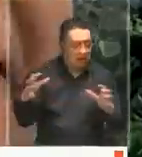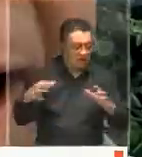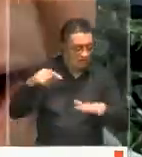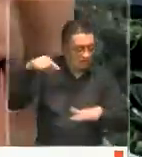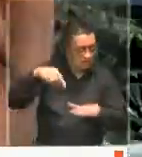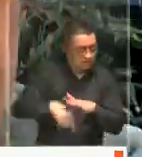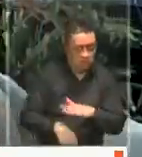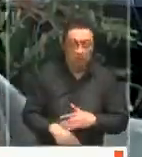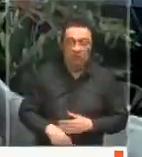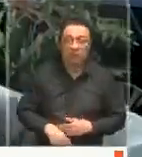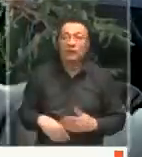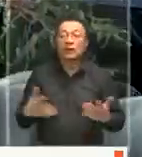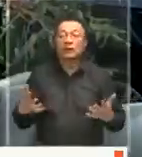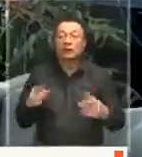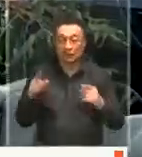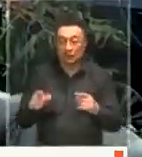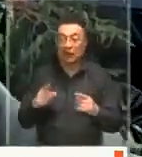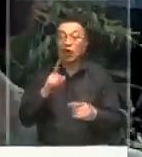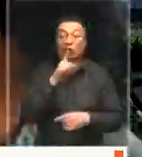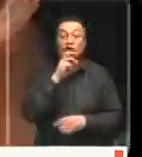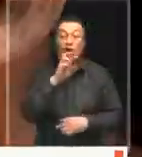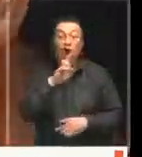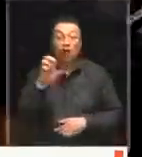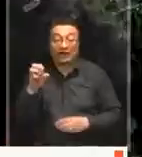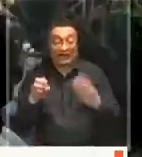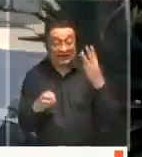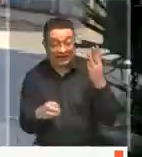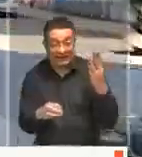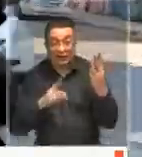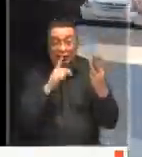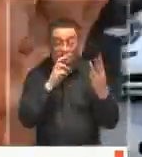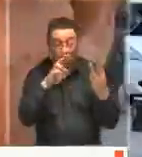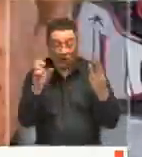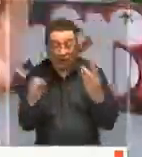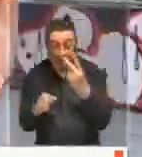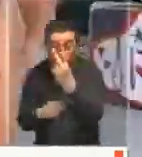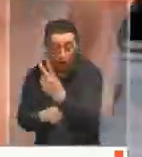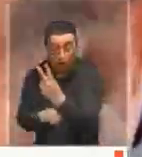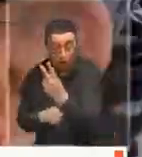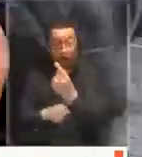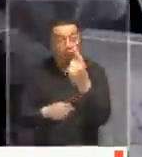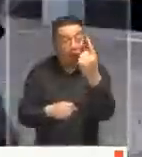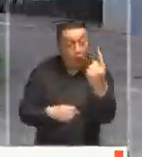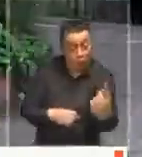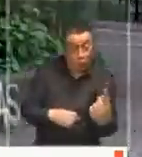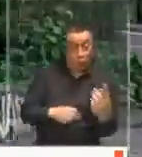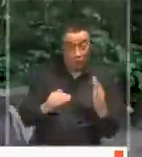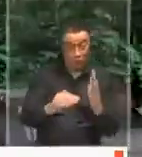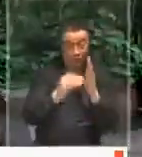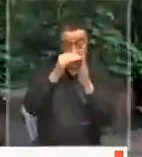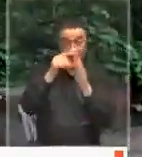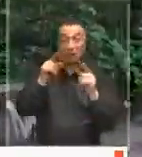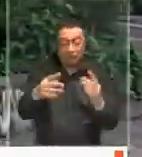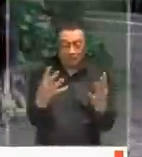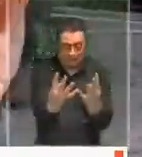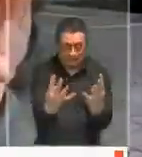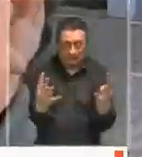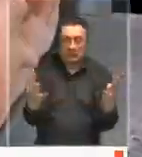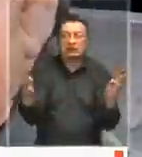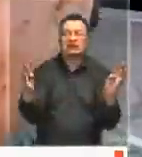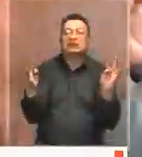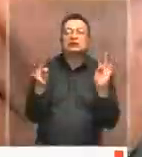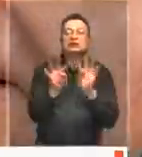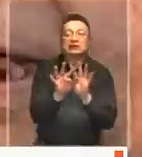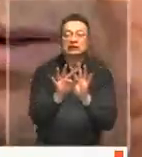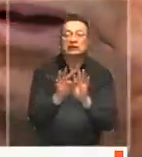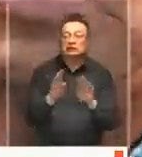Y aquí, entre la torre 3 y la torre 2 y la torre 1, poder cercar